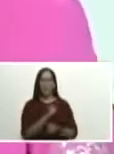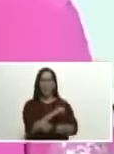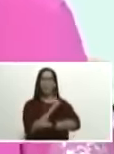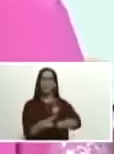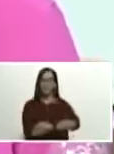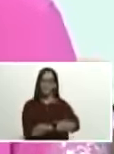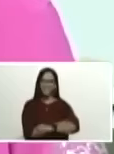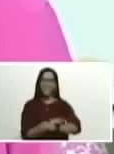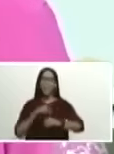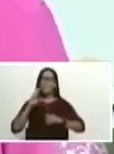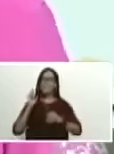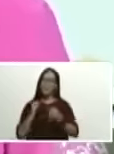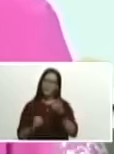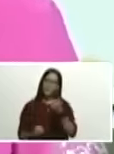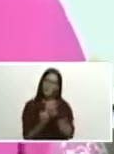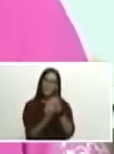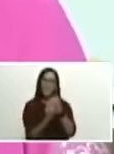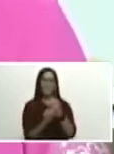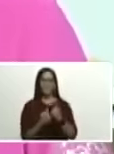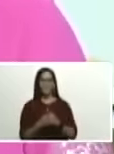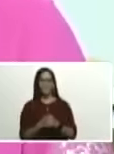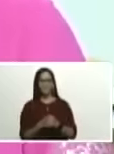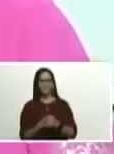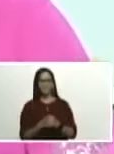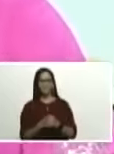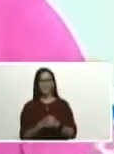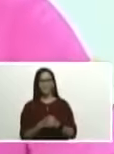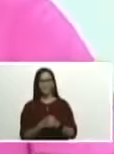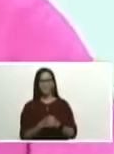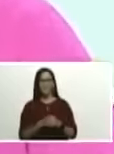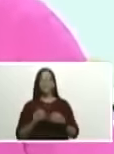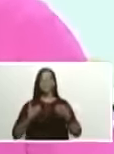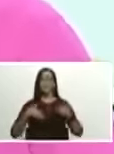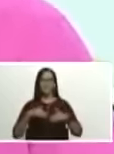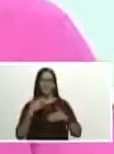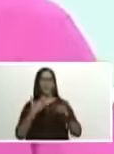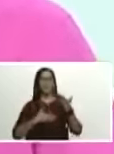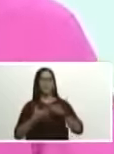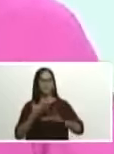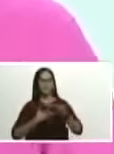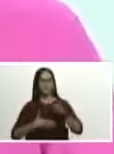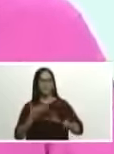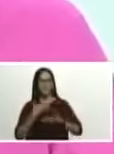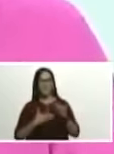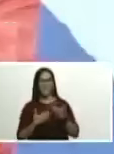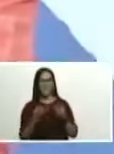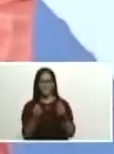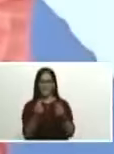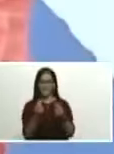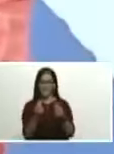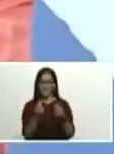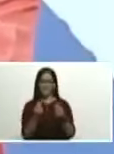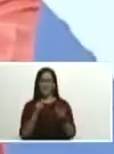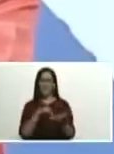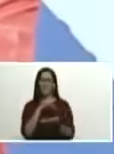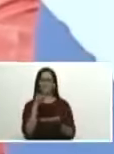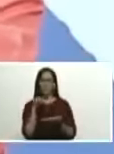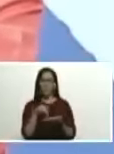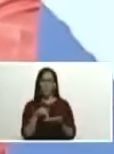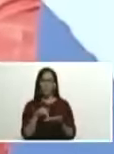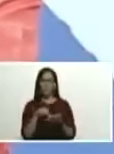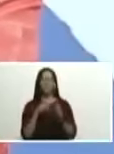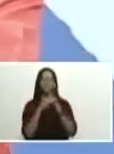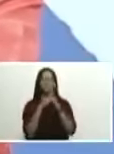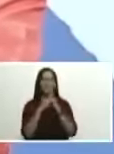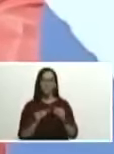potenciarlos, para impulsarlos. Mientras vayamos recuperando el ingreso nacional,